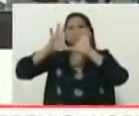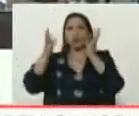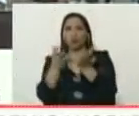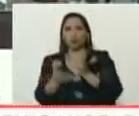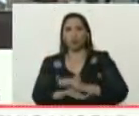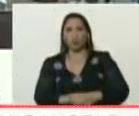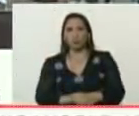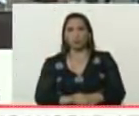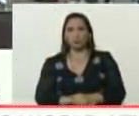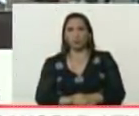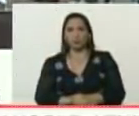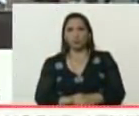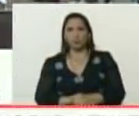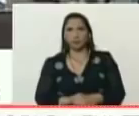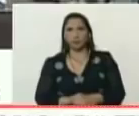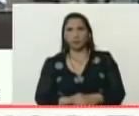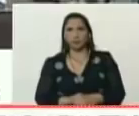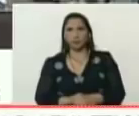va a dirigir.